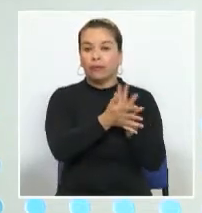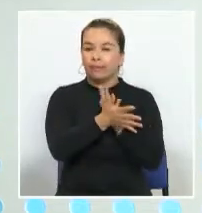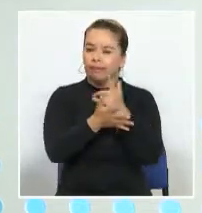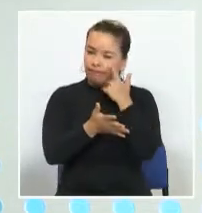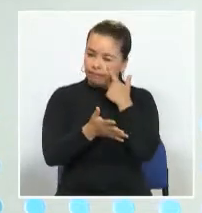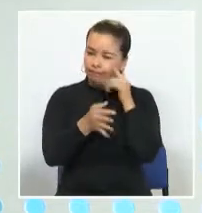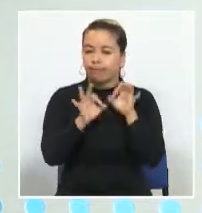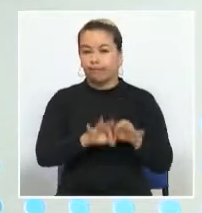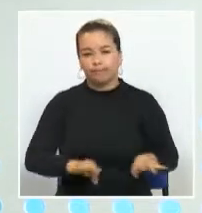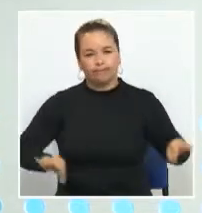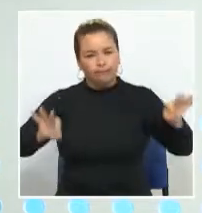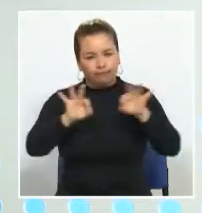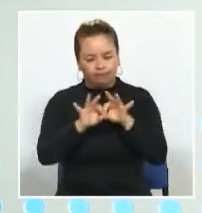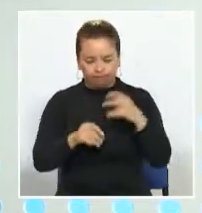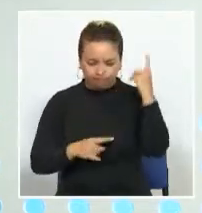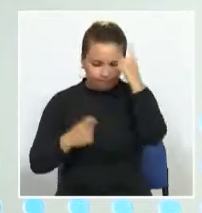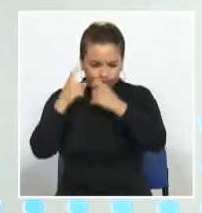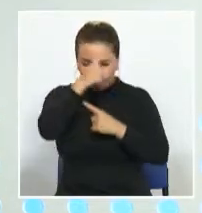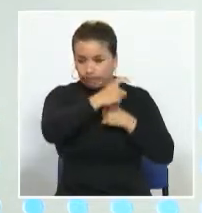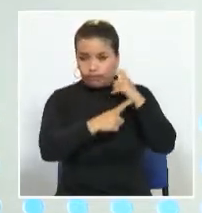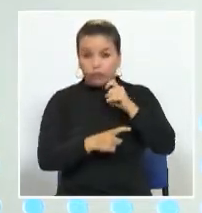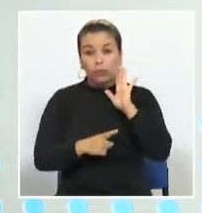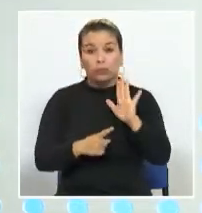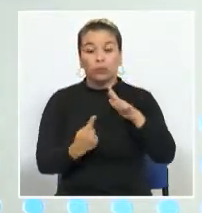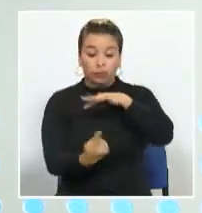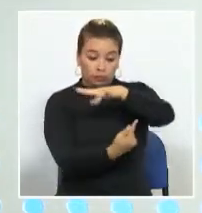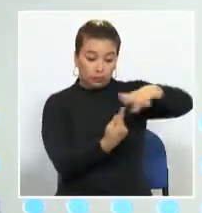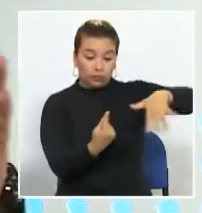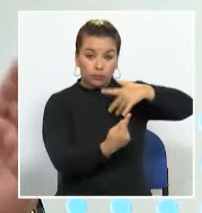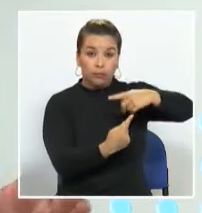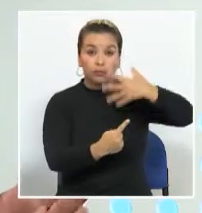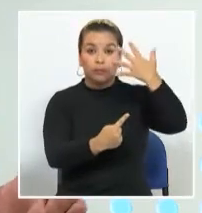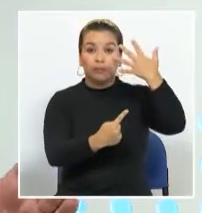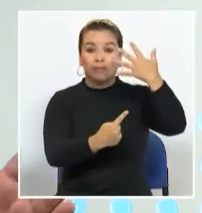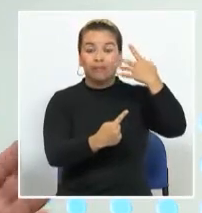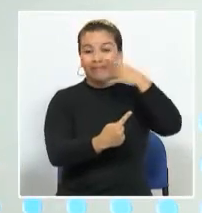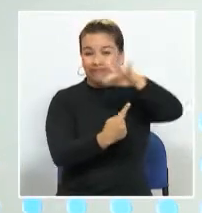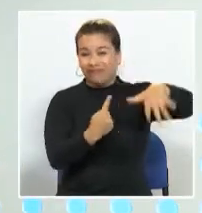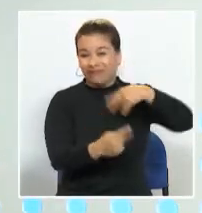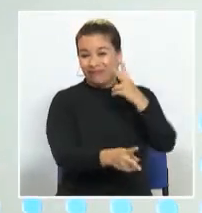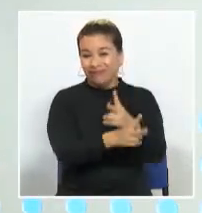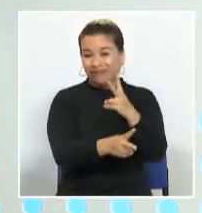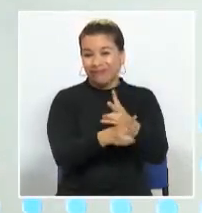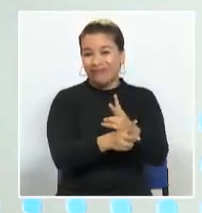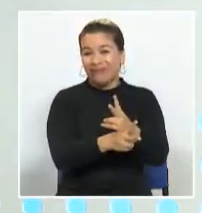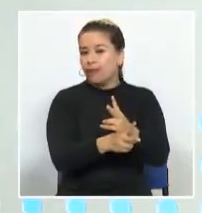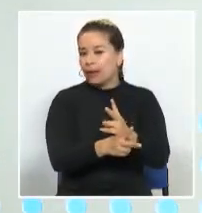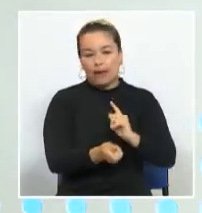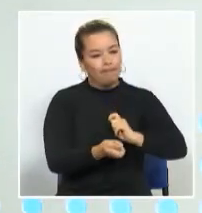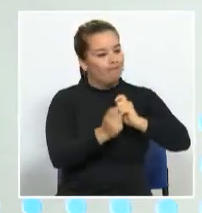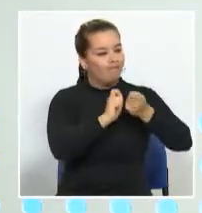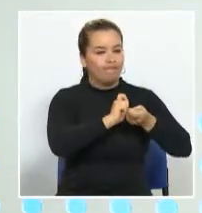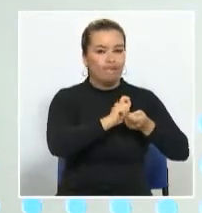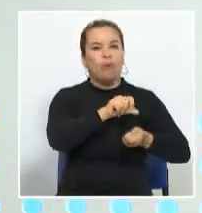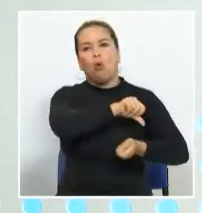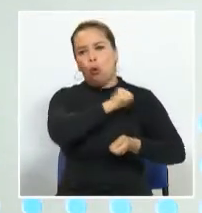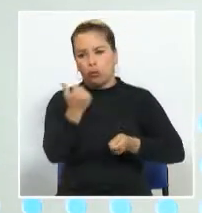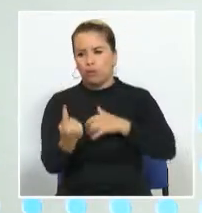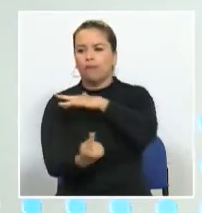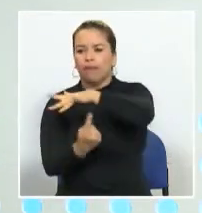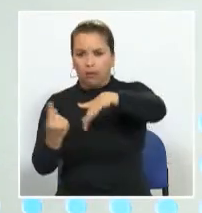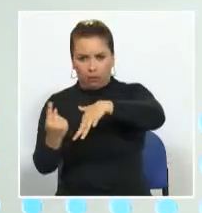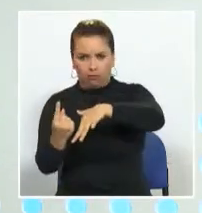unos factores de riesgo que se denominan factores de riesgo no modificables y otros factores de riesgo